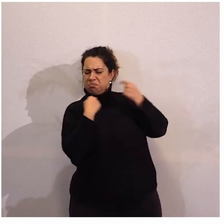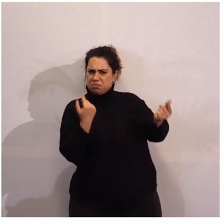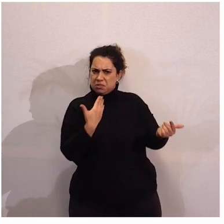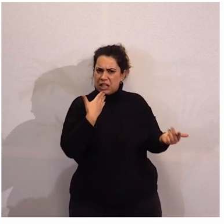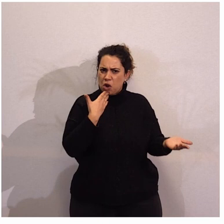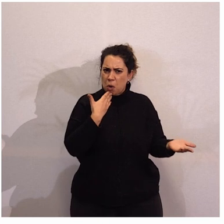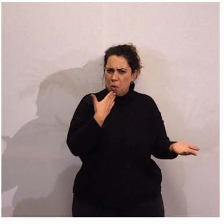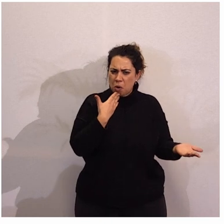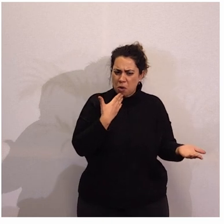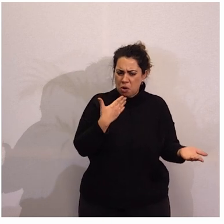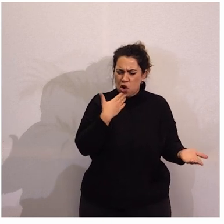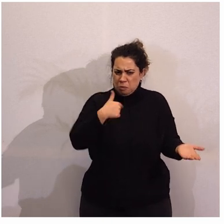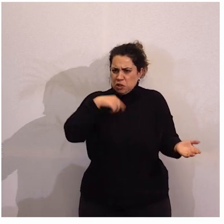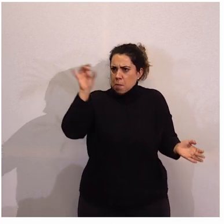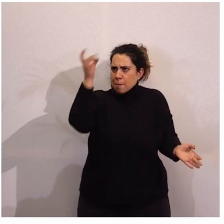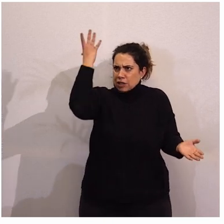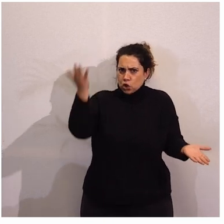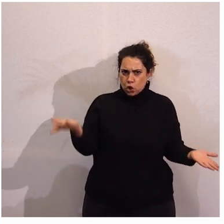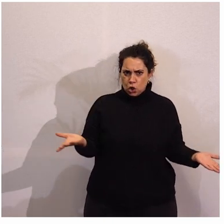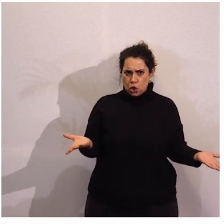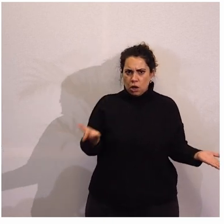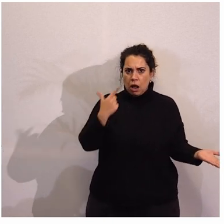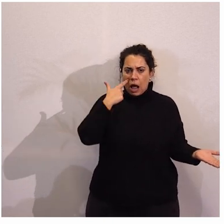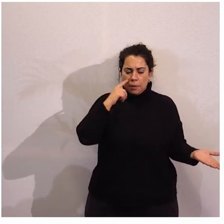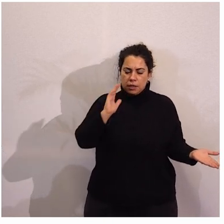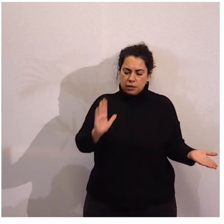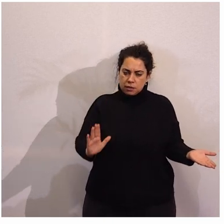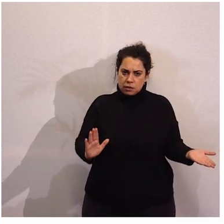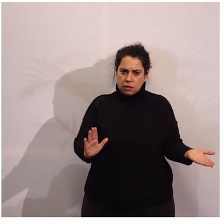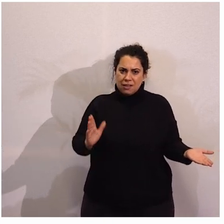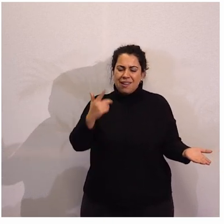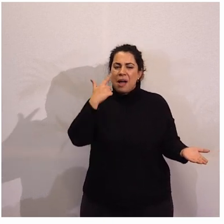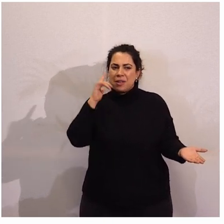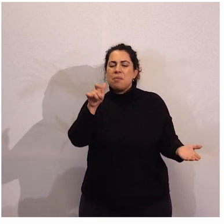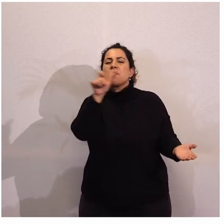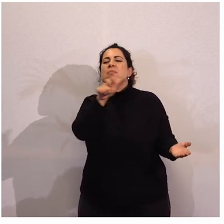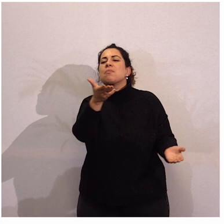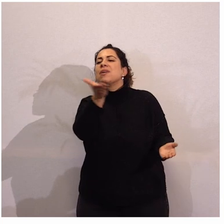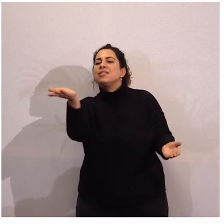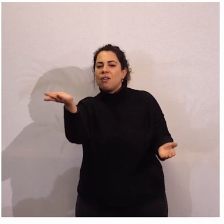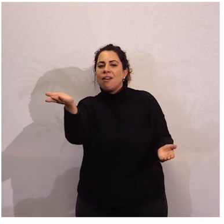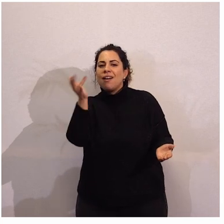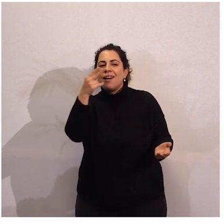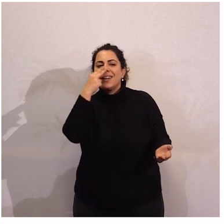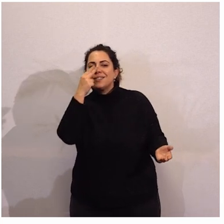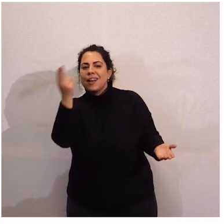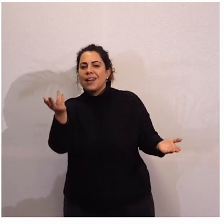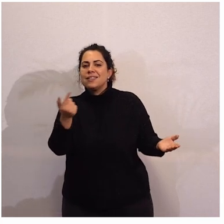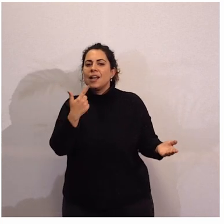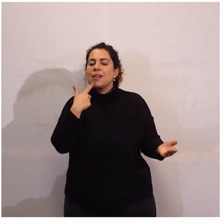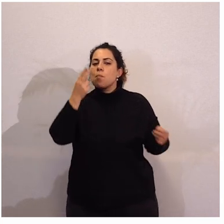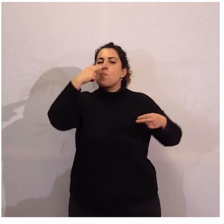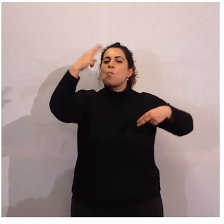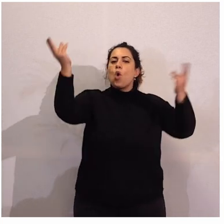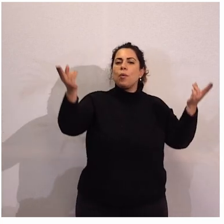nos lo estuviéramos inventando, a ver qué persona tiene algún interés en decir